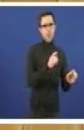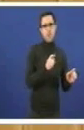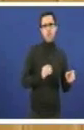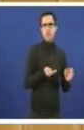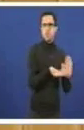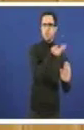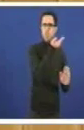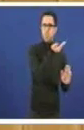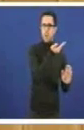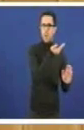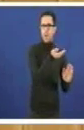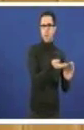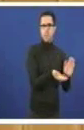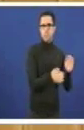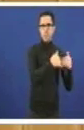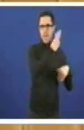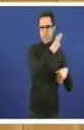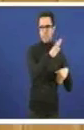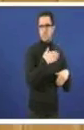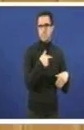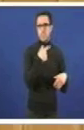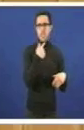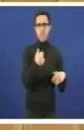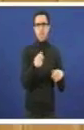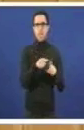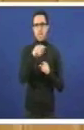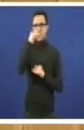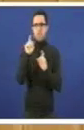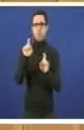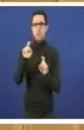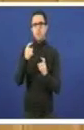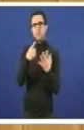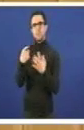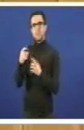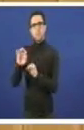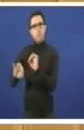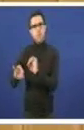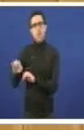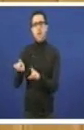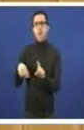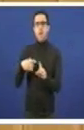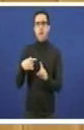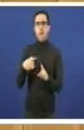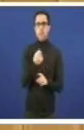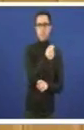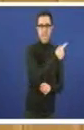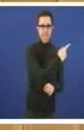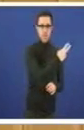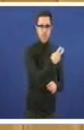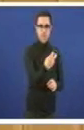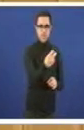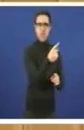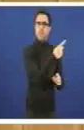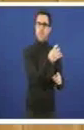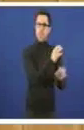e os 60% só unha atención educativa esta familia de 1600 euros a de 1200 tiña o 100%